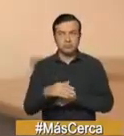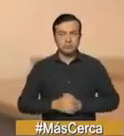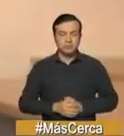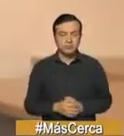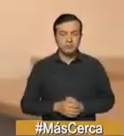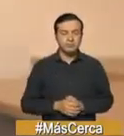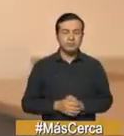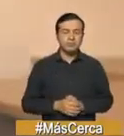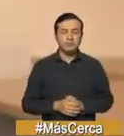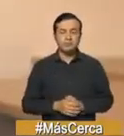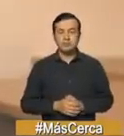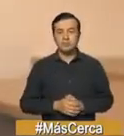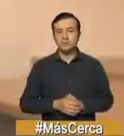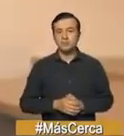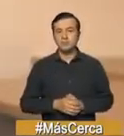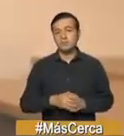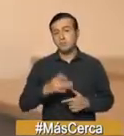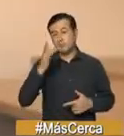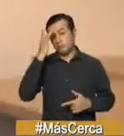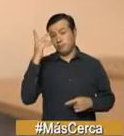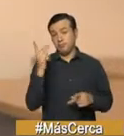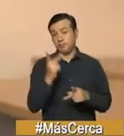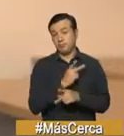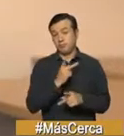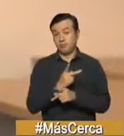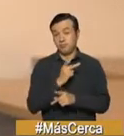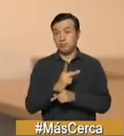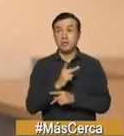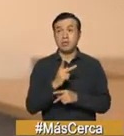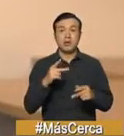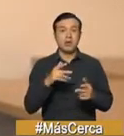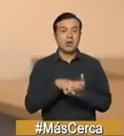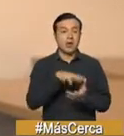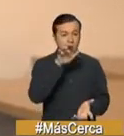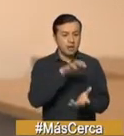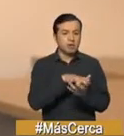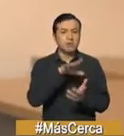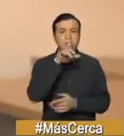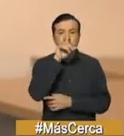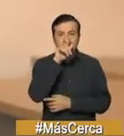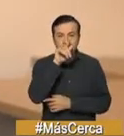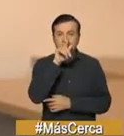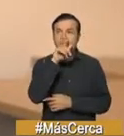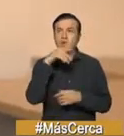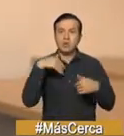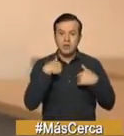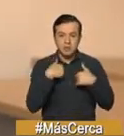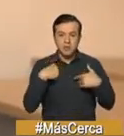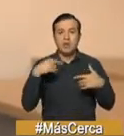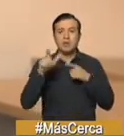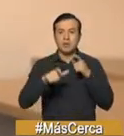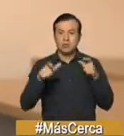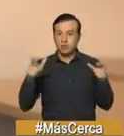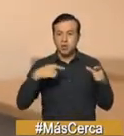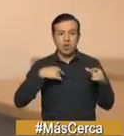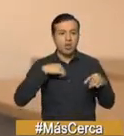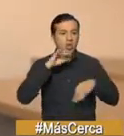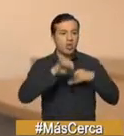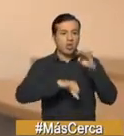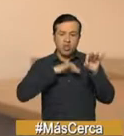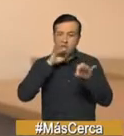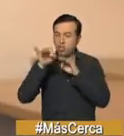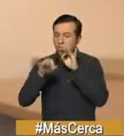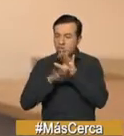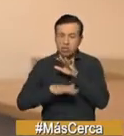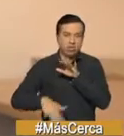virus son capaces de infectar reptiles aves mamíferos y personas en un momento